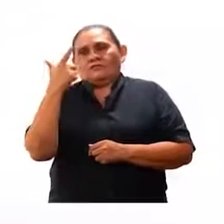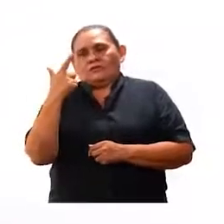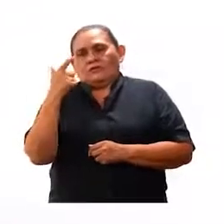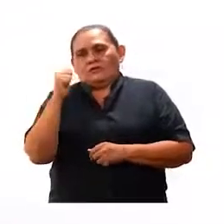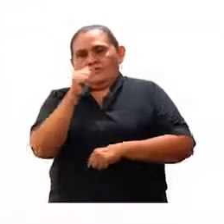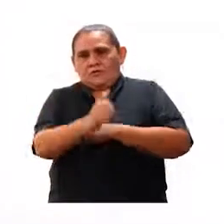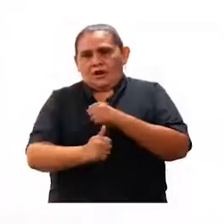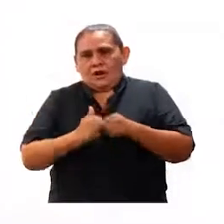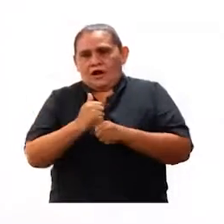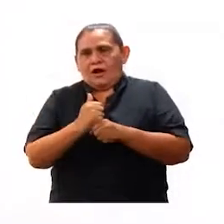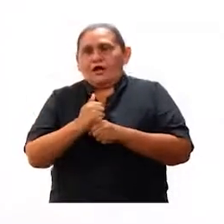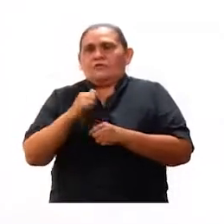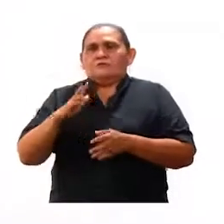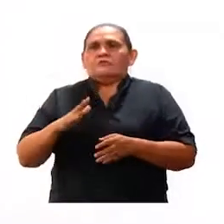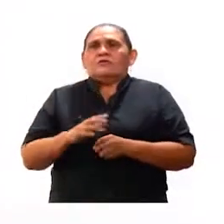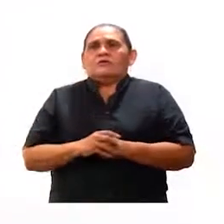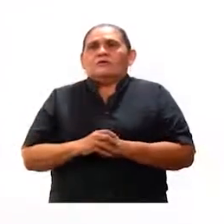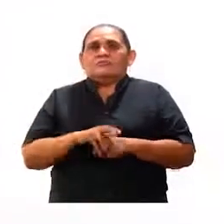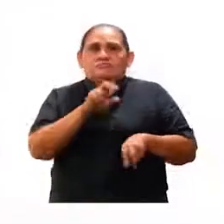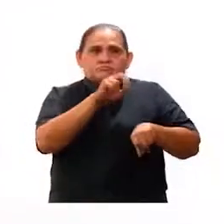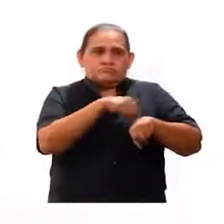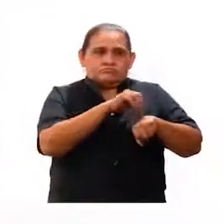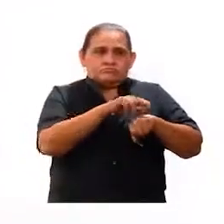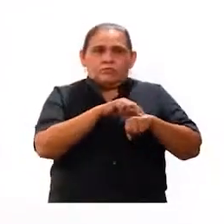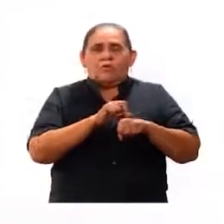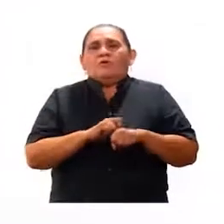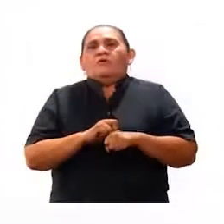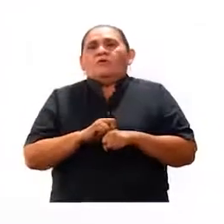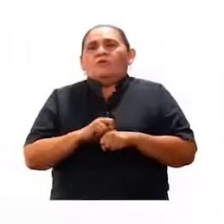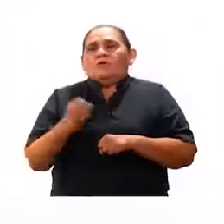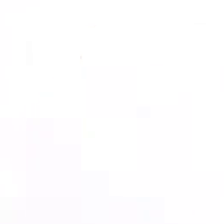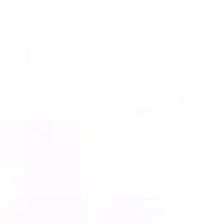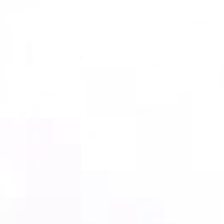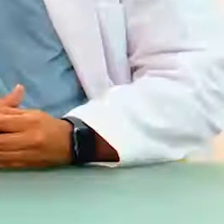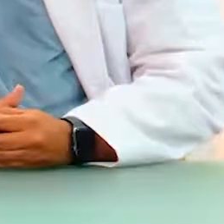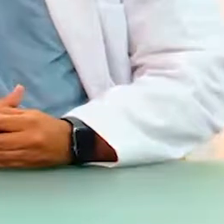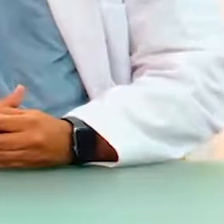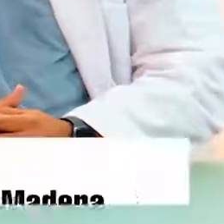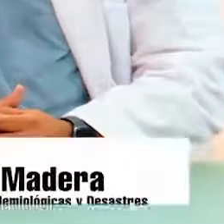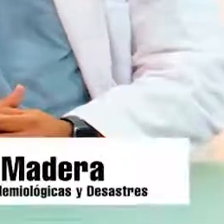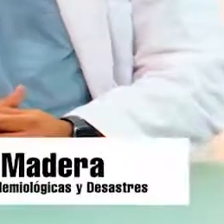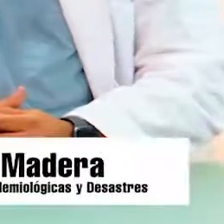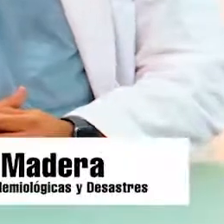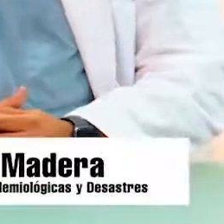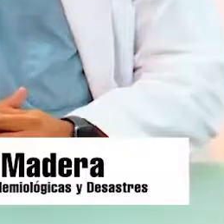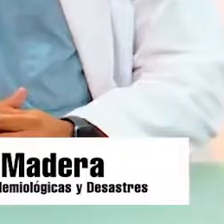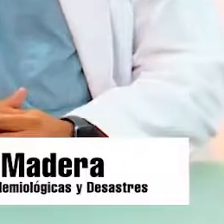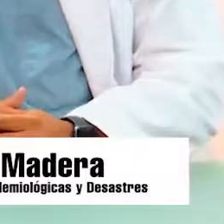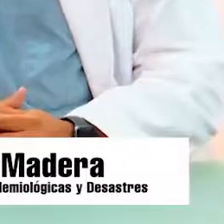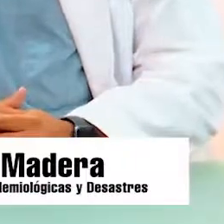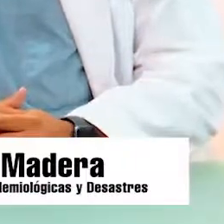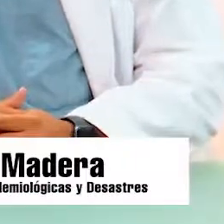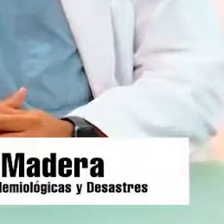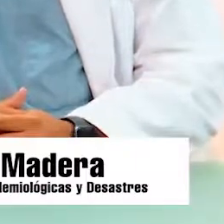semanales del semáforo estatal de salud marcan color verde. Hasta aquí el reporte, licenciado. Gracias, químico.